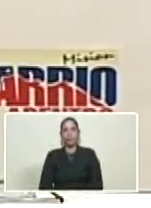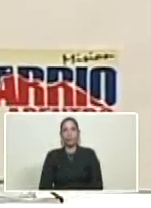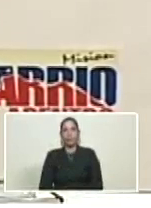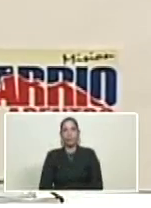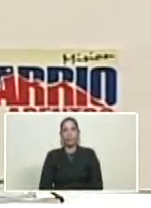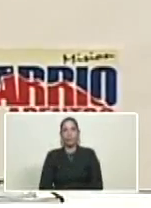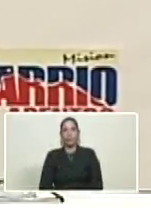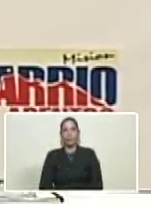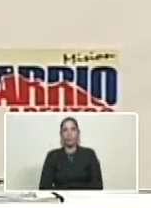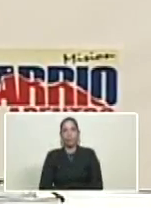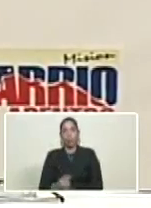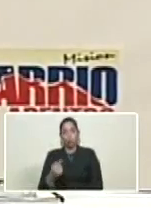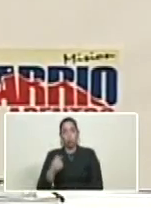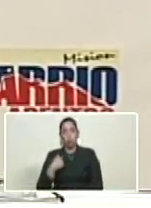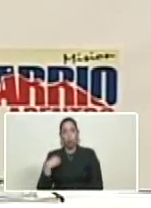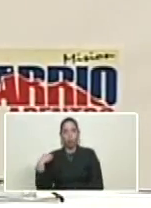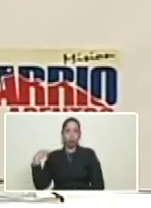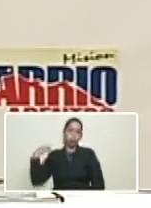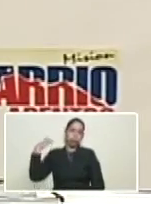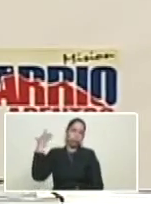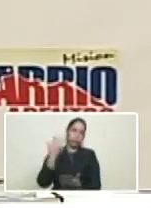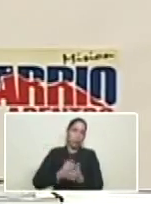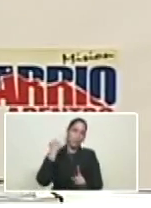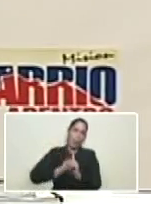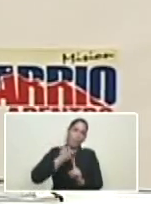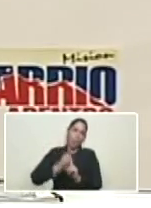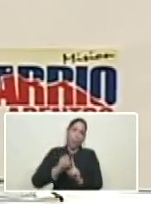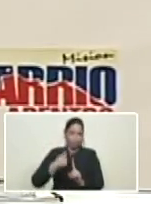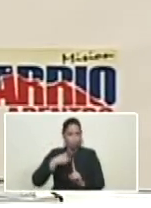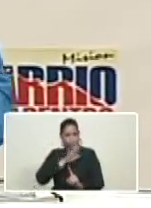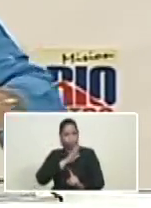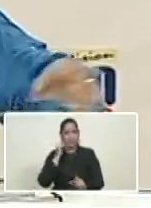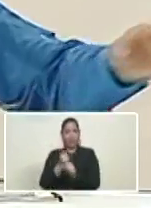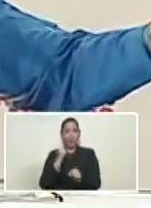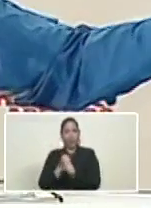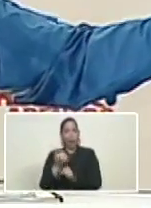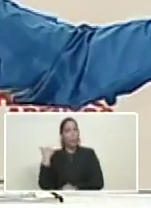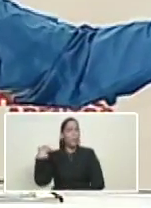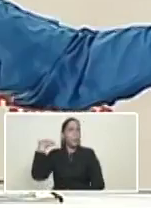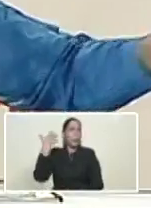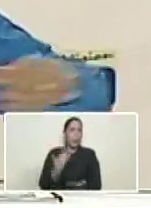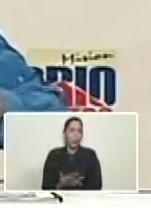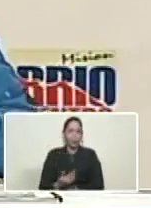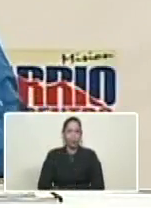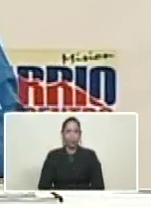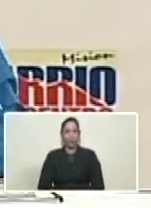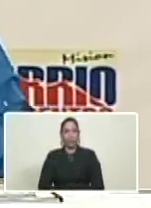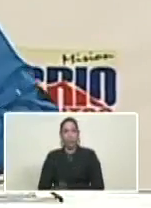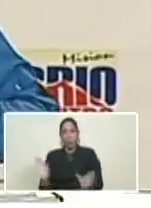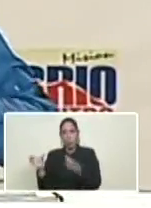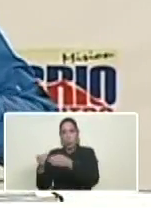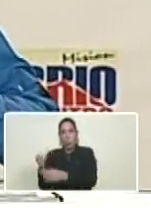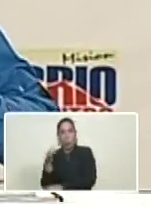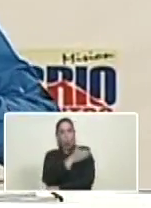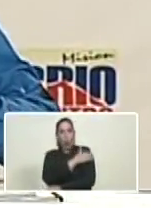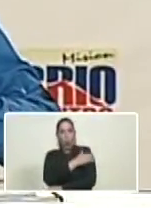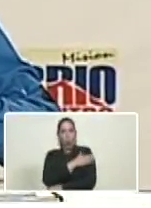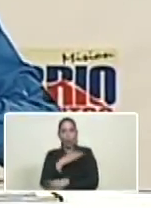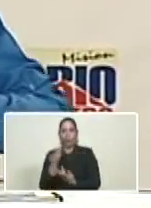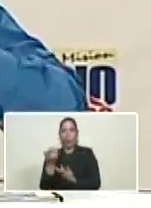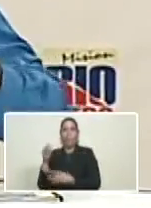porque vengo de las luchas sindicales, laborales, soy un obrero. Eso es lo que la oligarquía del mundo no puede perdonar, que un